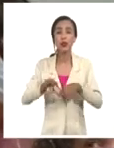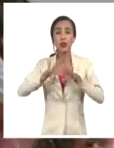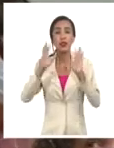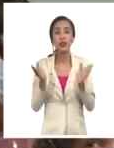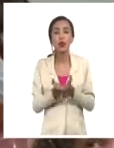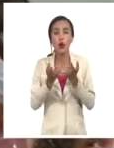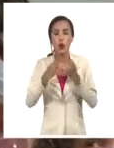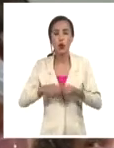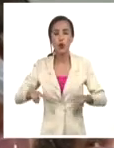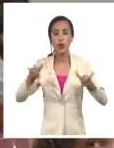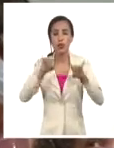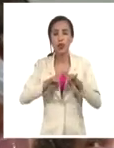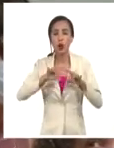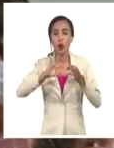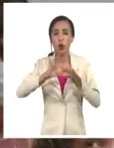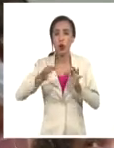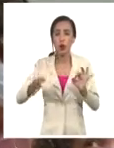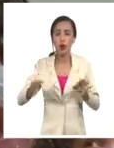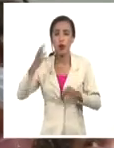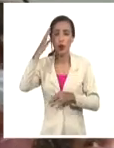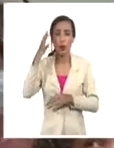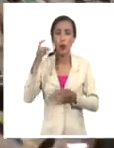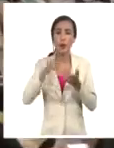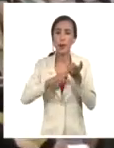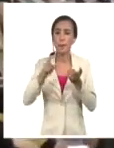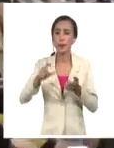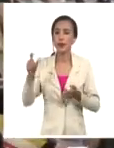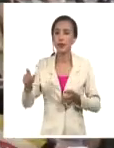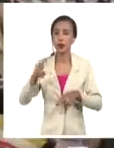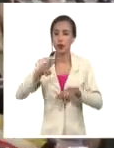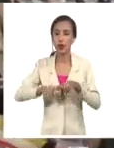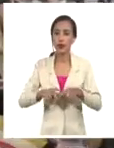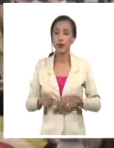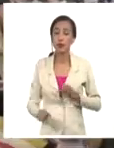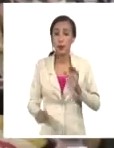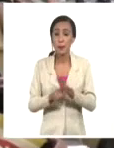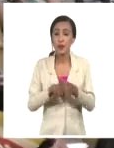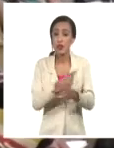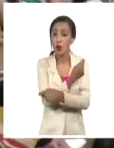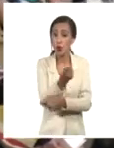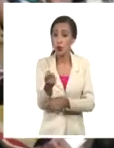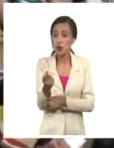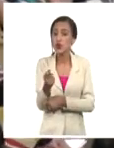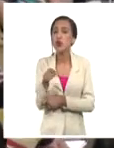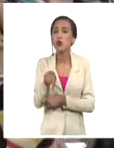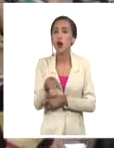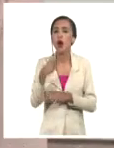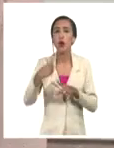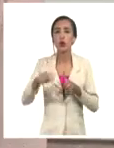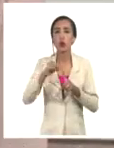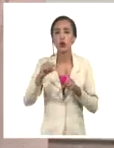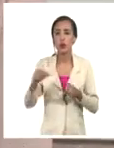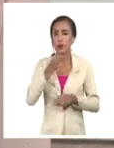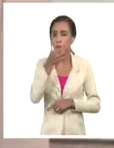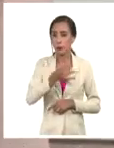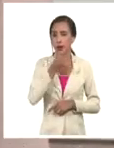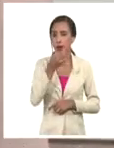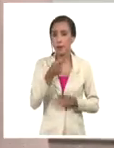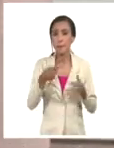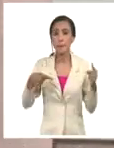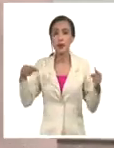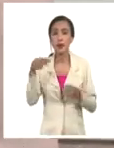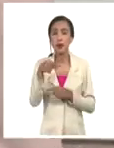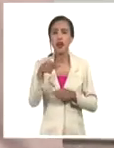universidades en coordinación con el gobierno y el partido de la capital. El inicio del curso escolar fue otro de los temas abordados. En particular,